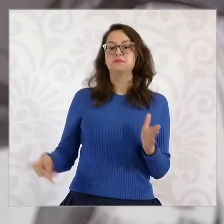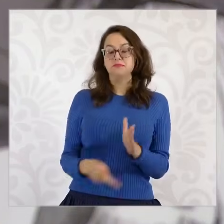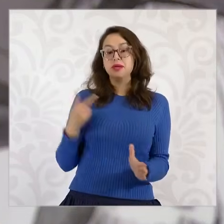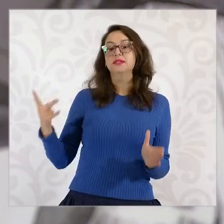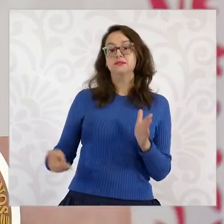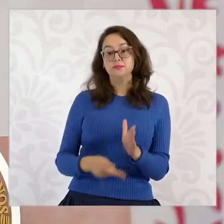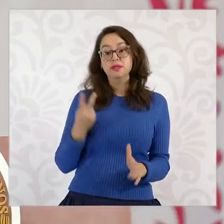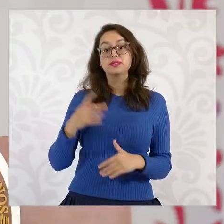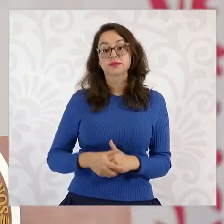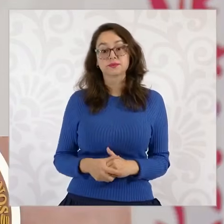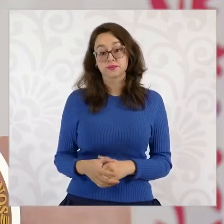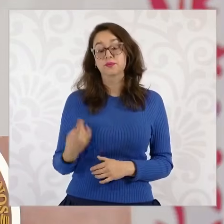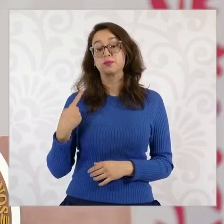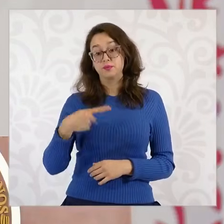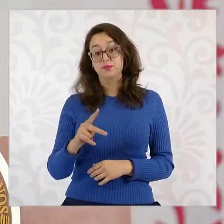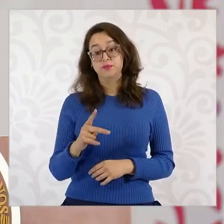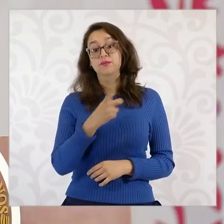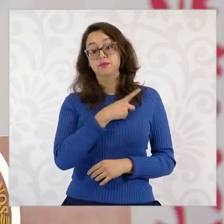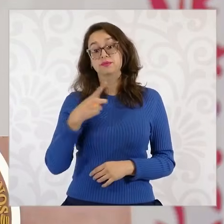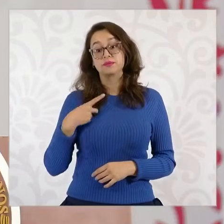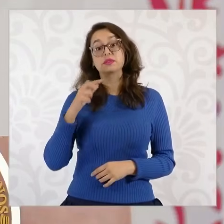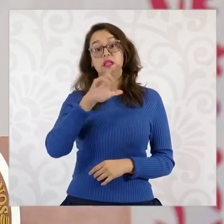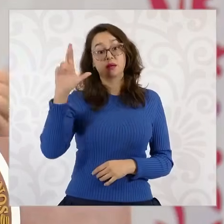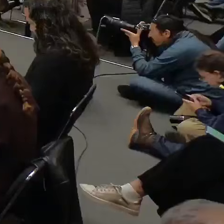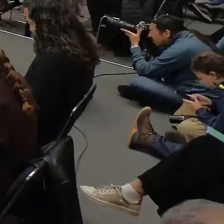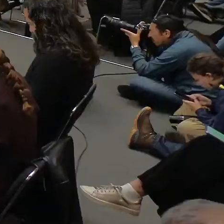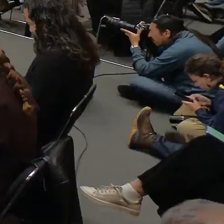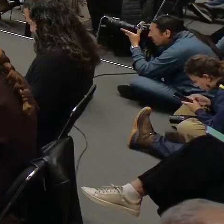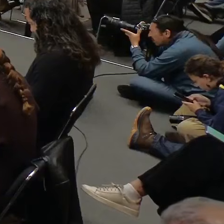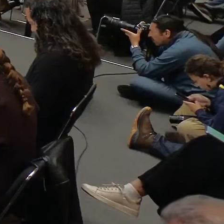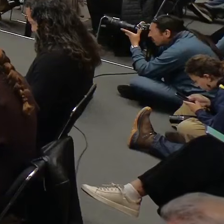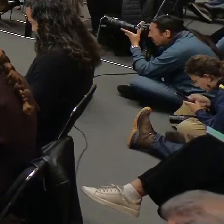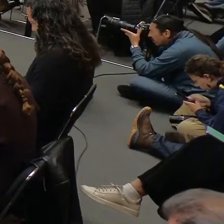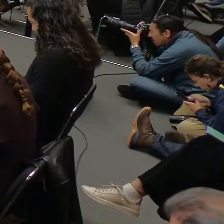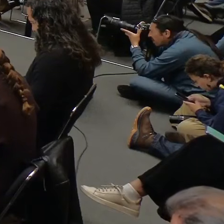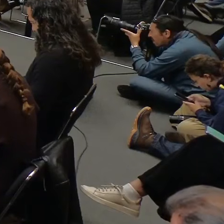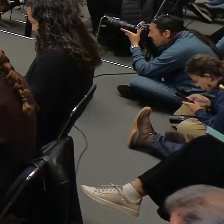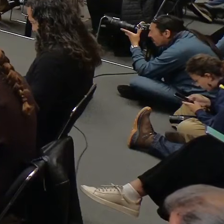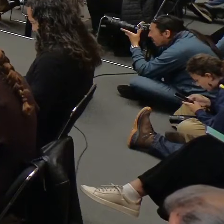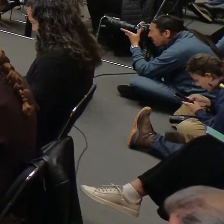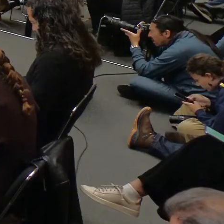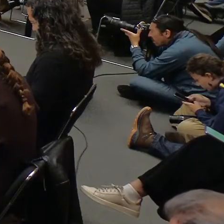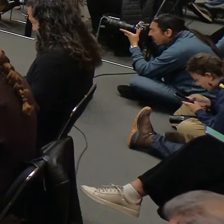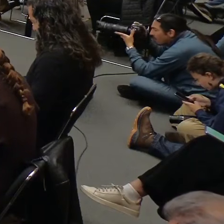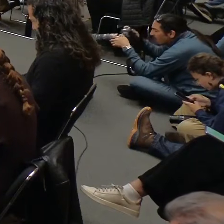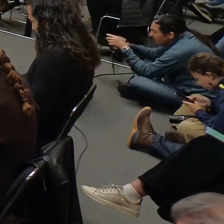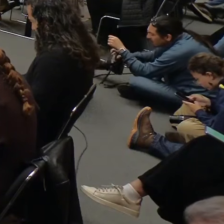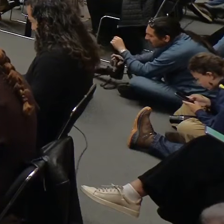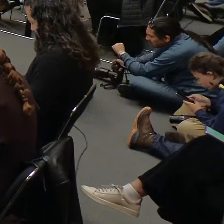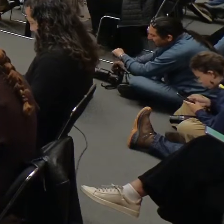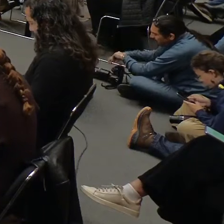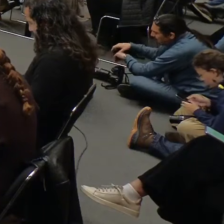Pero también hay que reconocer que ha habido un acercamiento distinto en